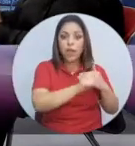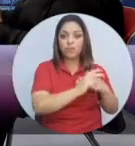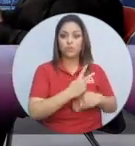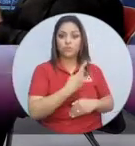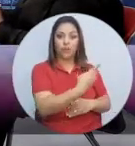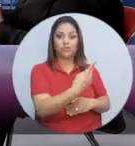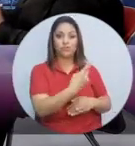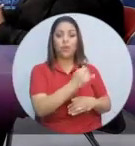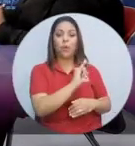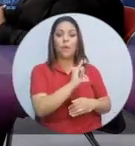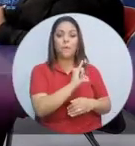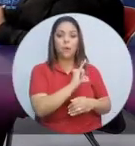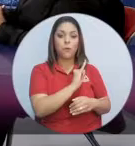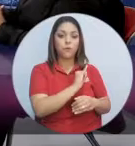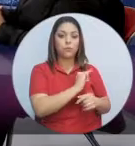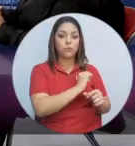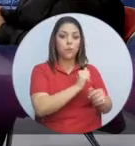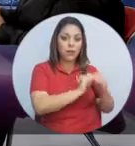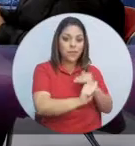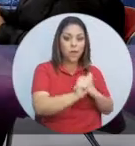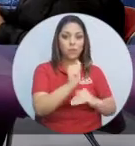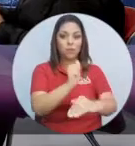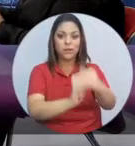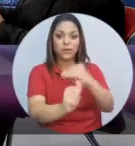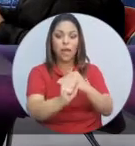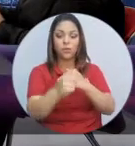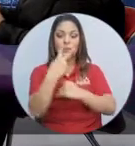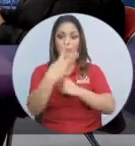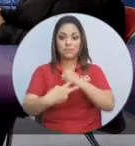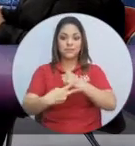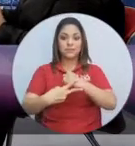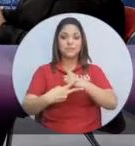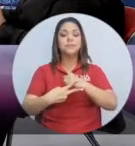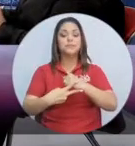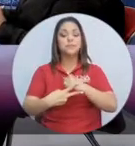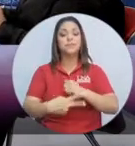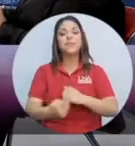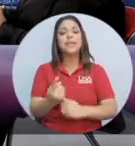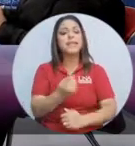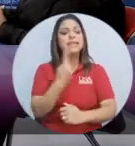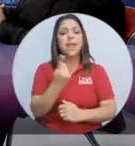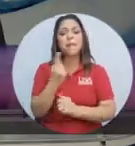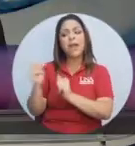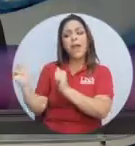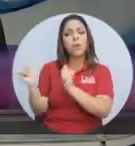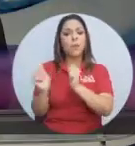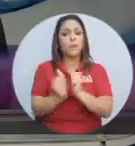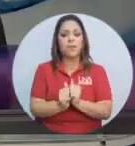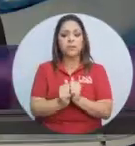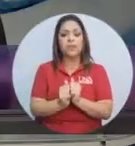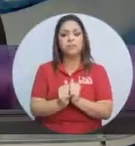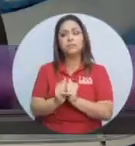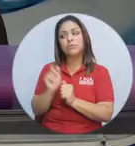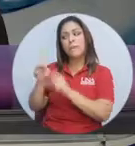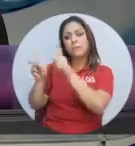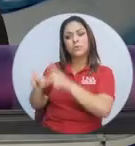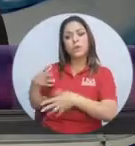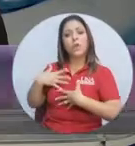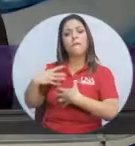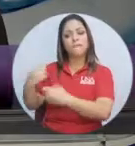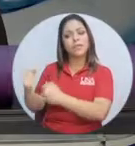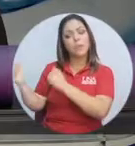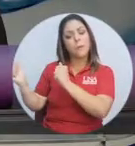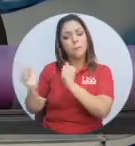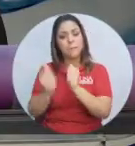que haya otra persona que pueda tener el respaldo y siempre hacerse acompañar de alguien de